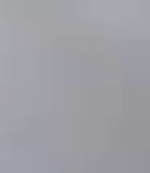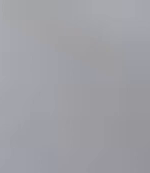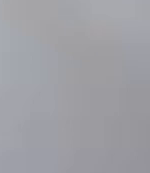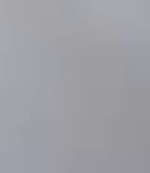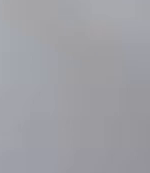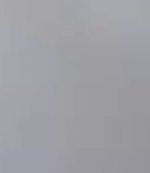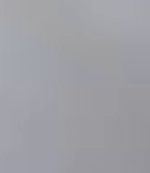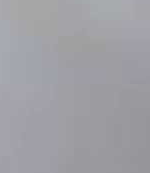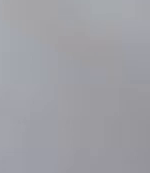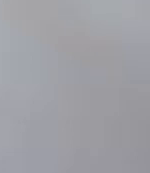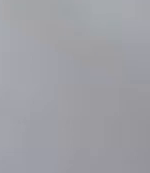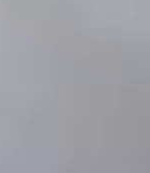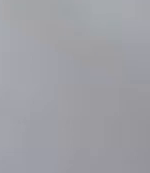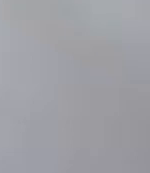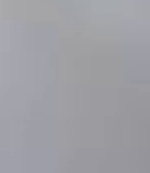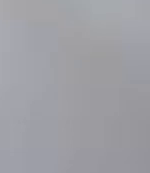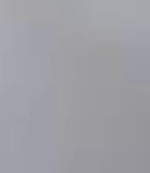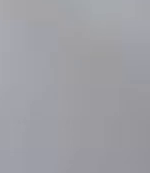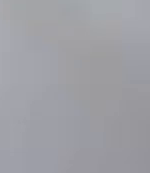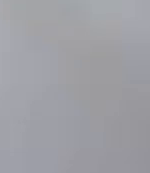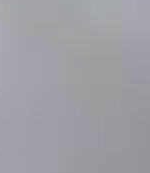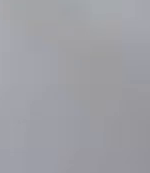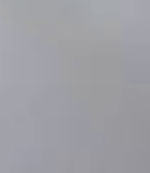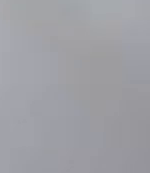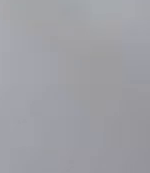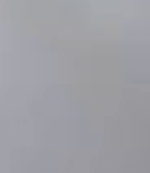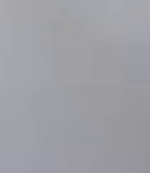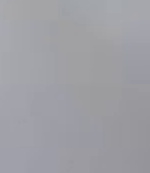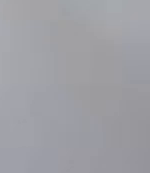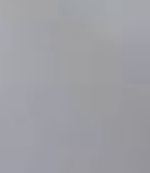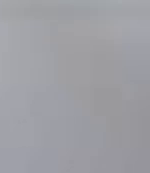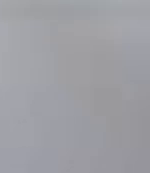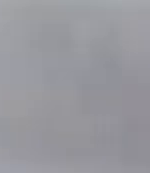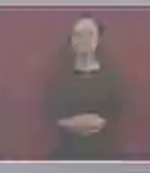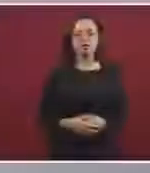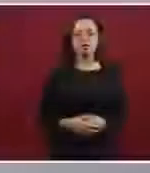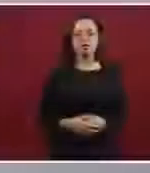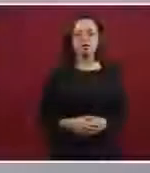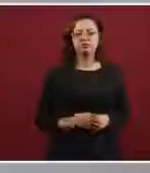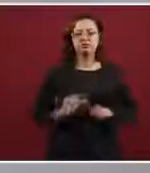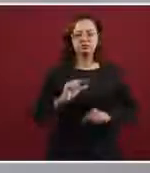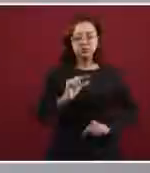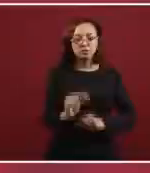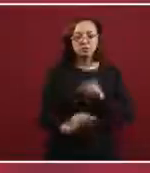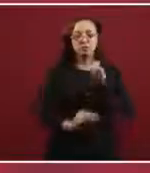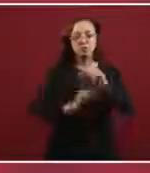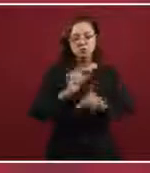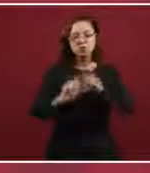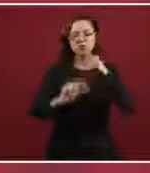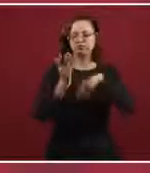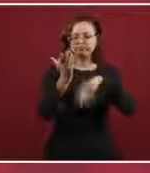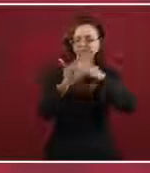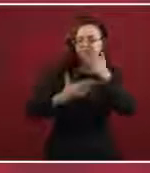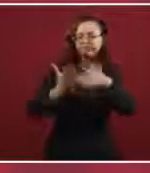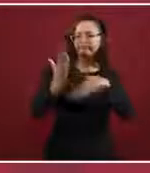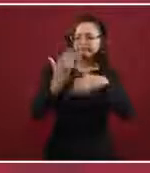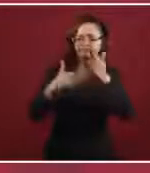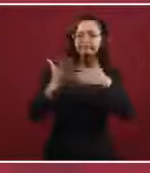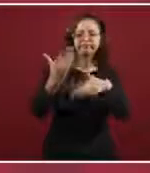superando todo esto que es una herencia d